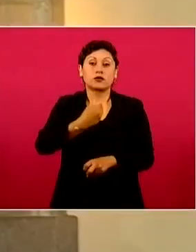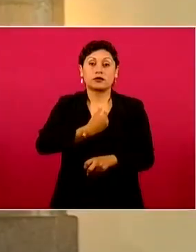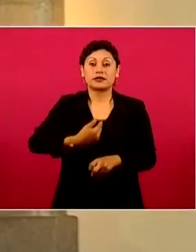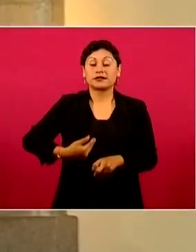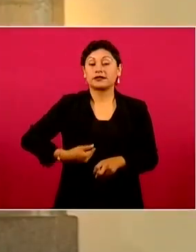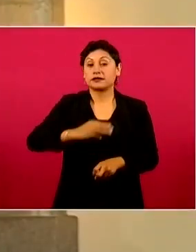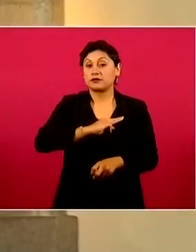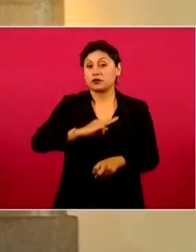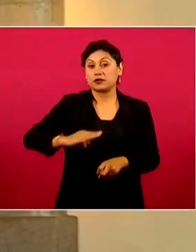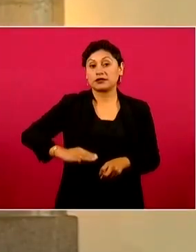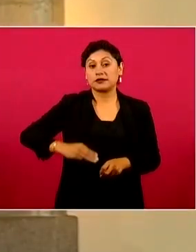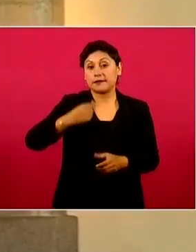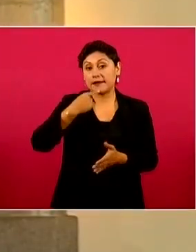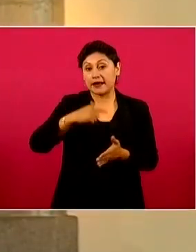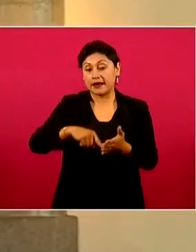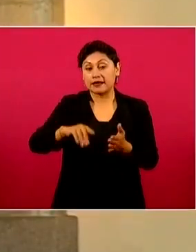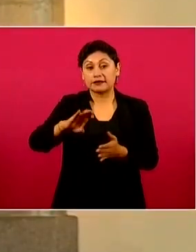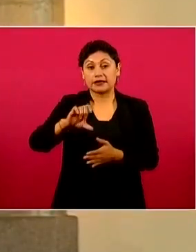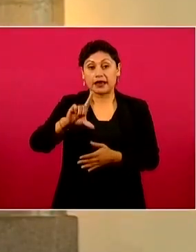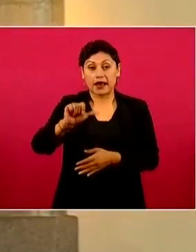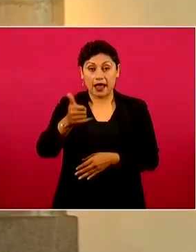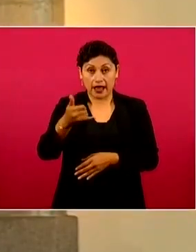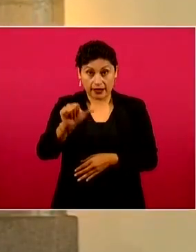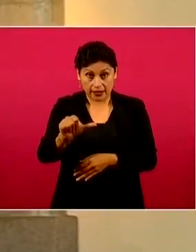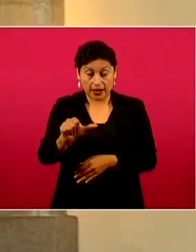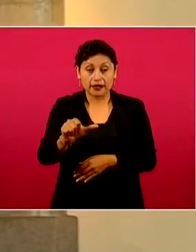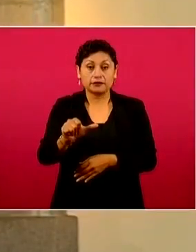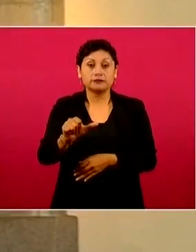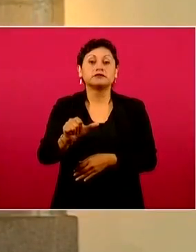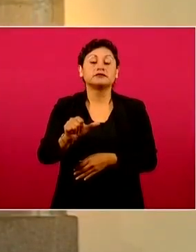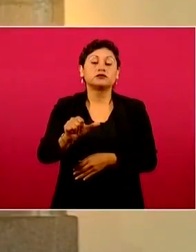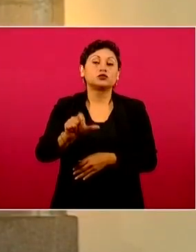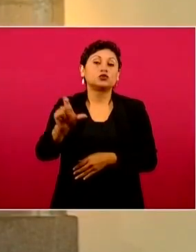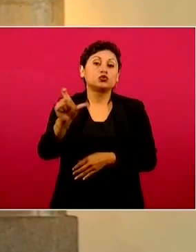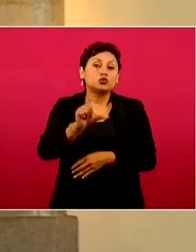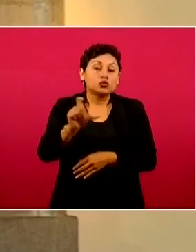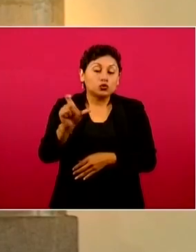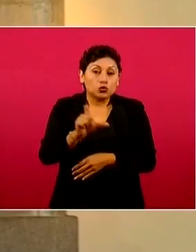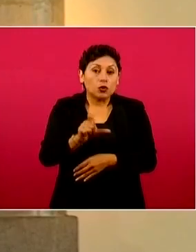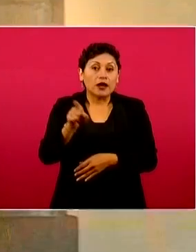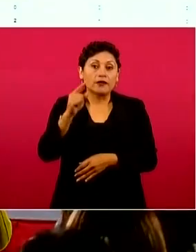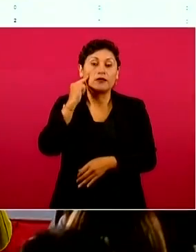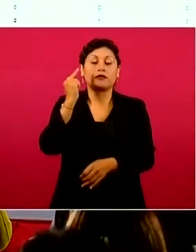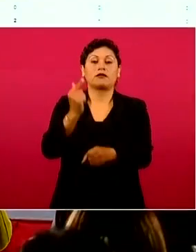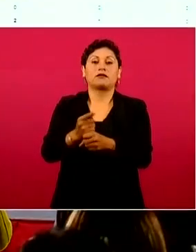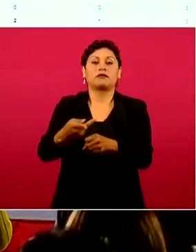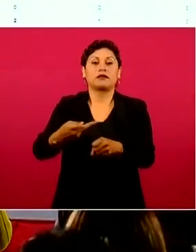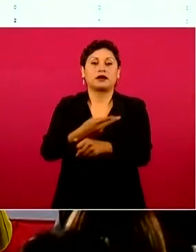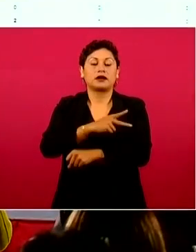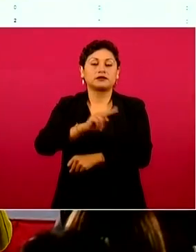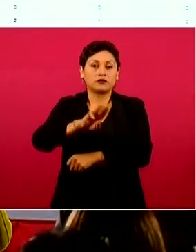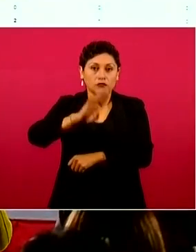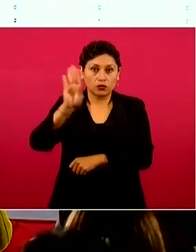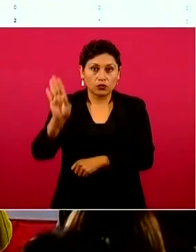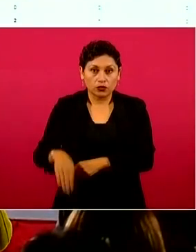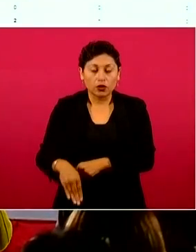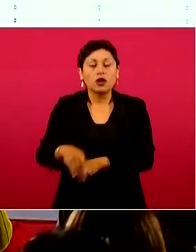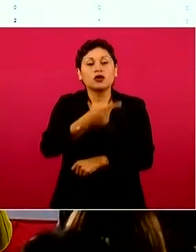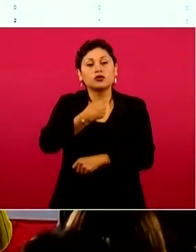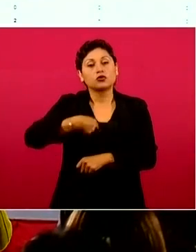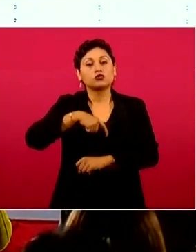fuerte. Desde el momento que se tuvo conocimiento de la noticia criminal, estamos en comunicación con